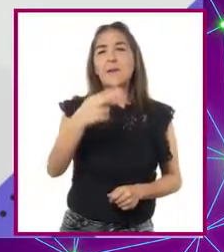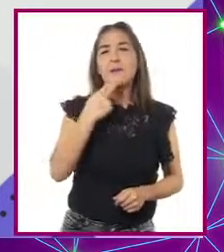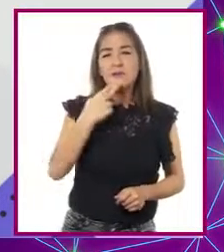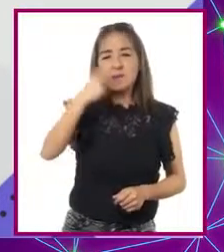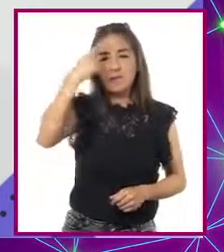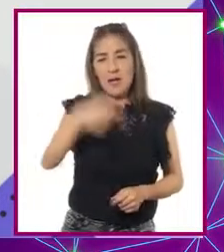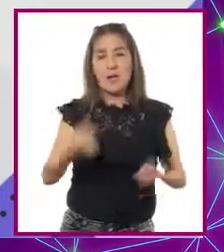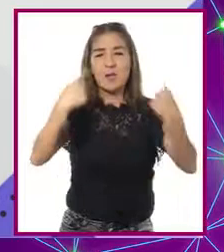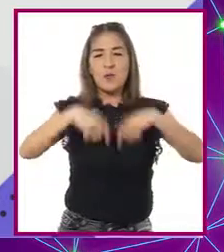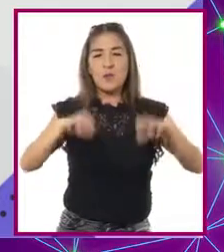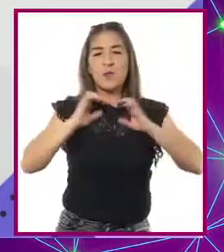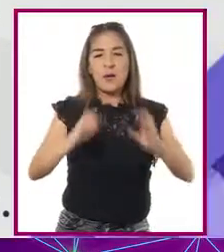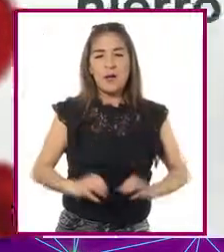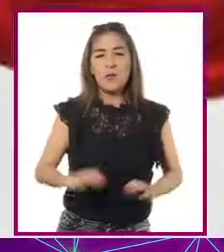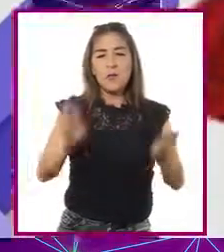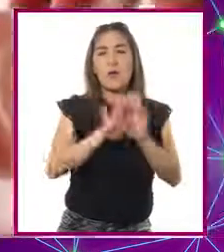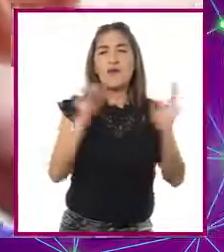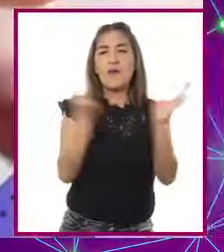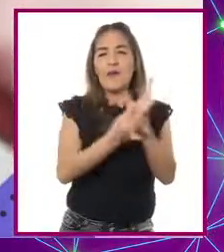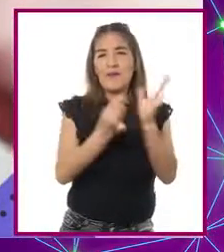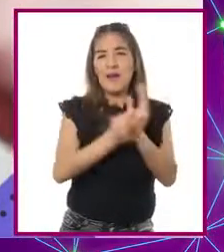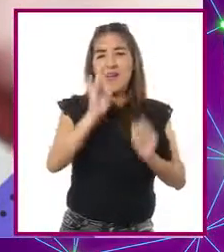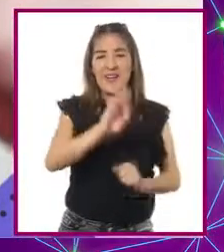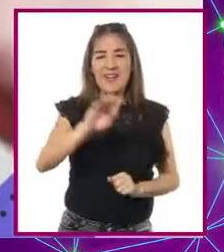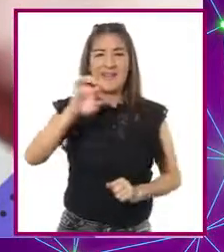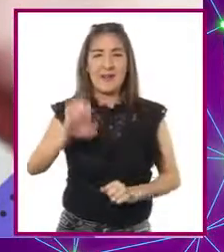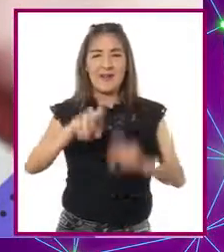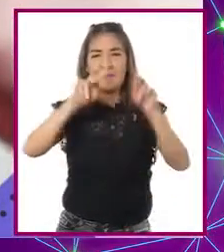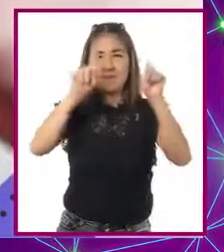como almacén de fierro, Fe. Ahí